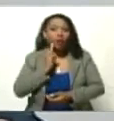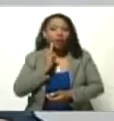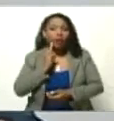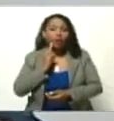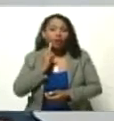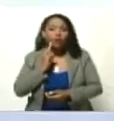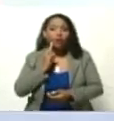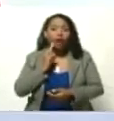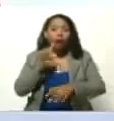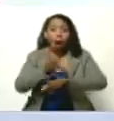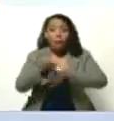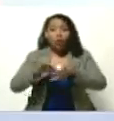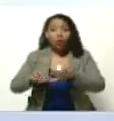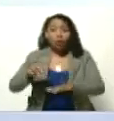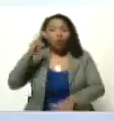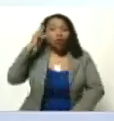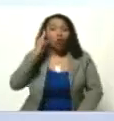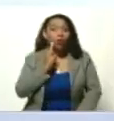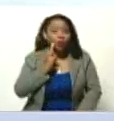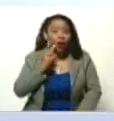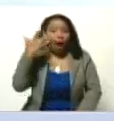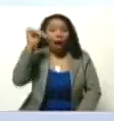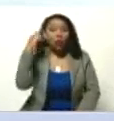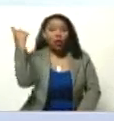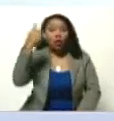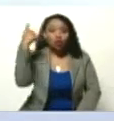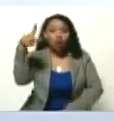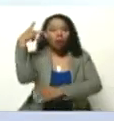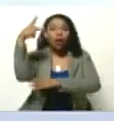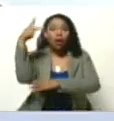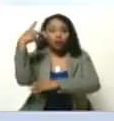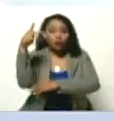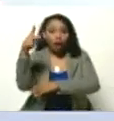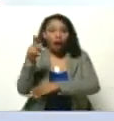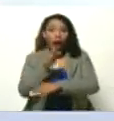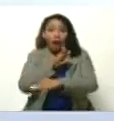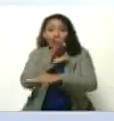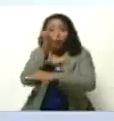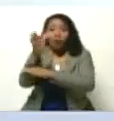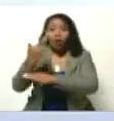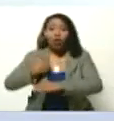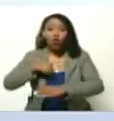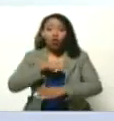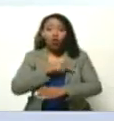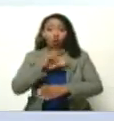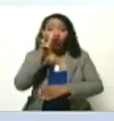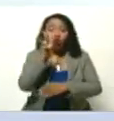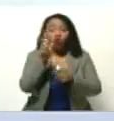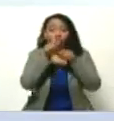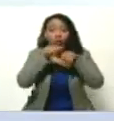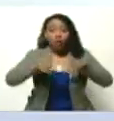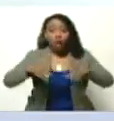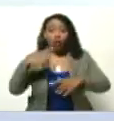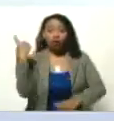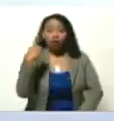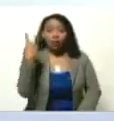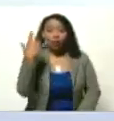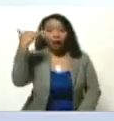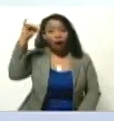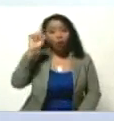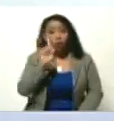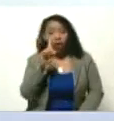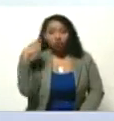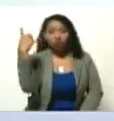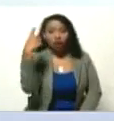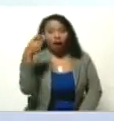municipio El Callao tiene una sola parroquia. Entonces, ahí no vamos a tener nosotros dos estructuras, sino que tendremos una